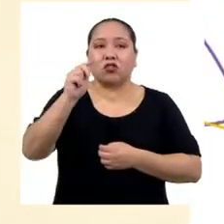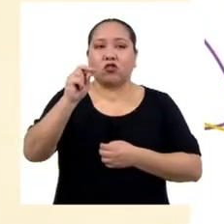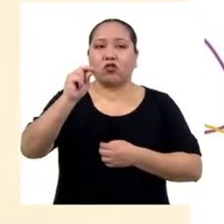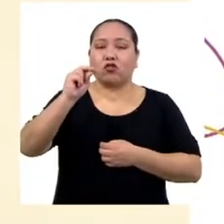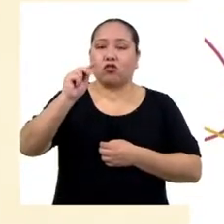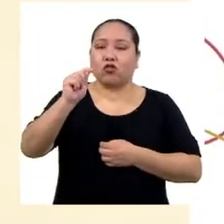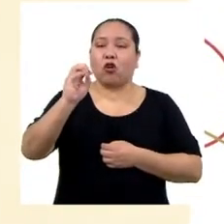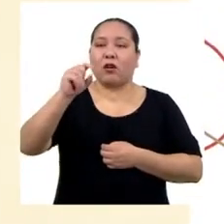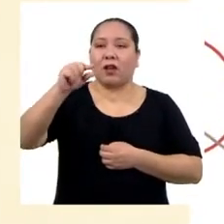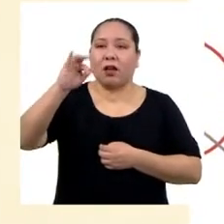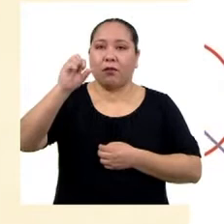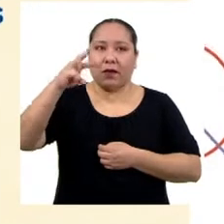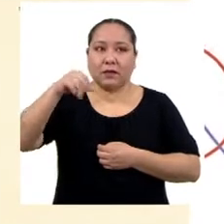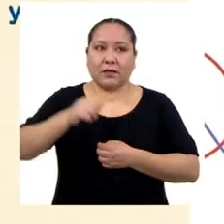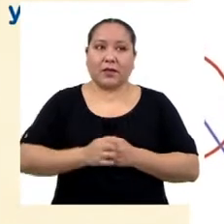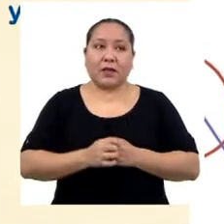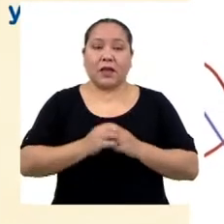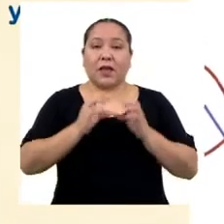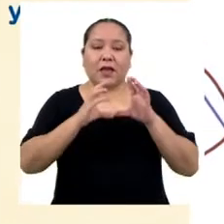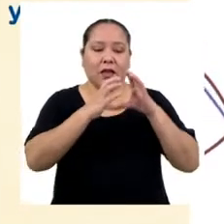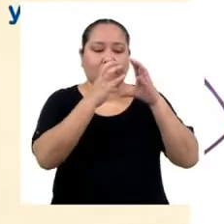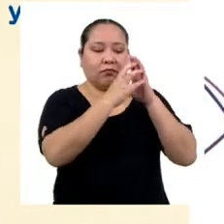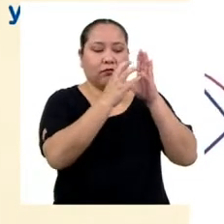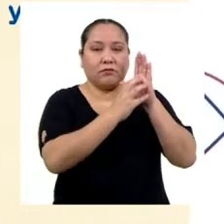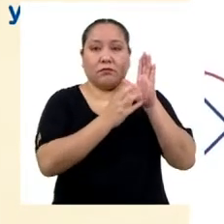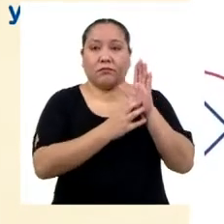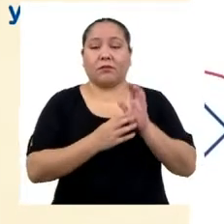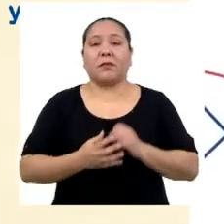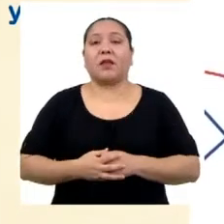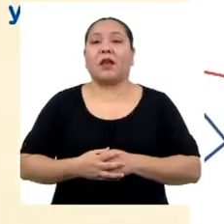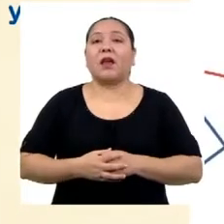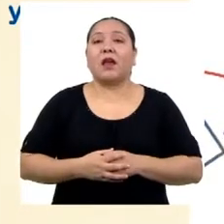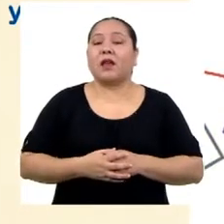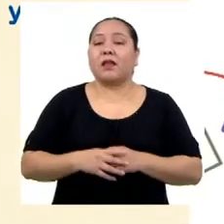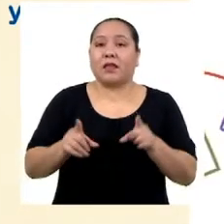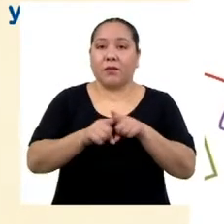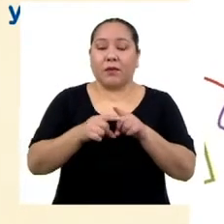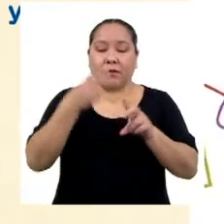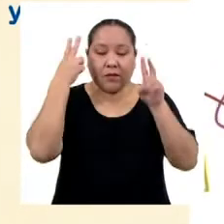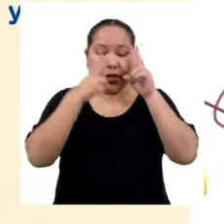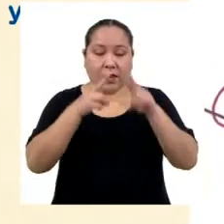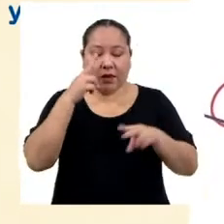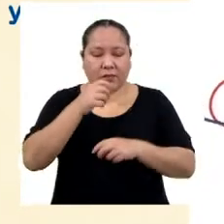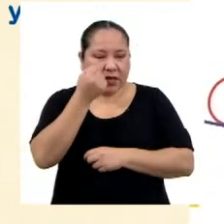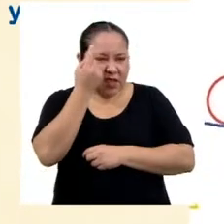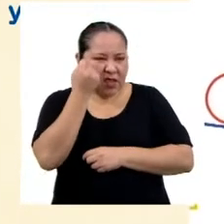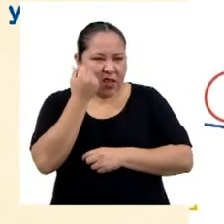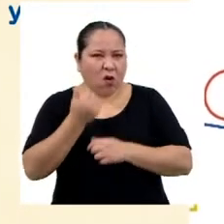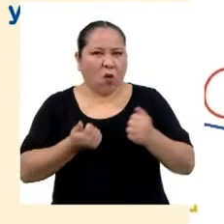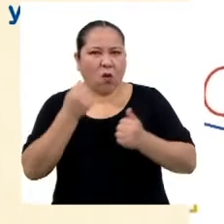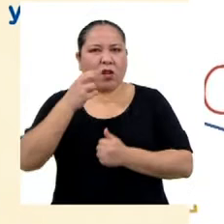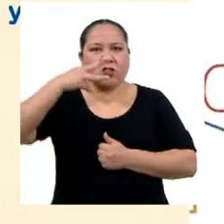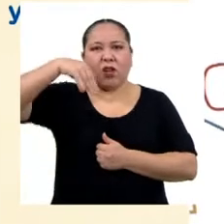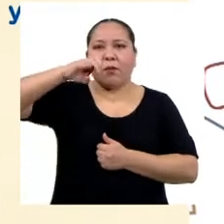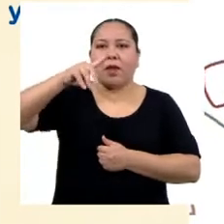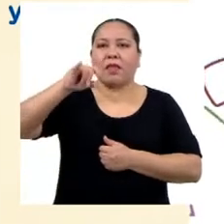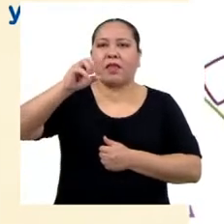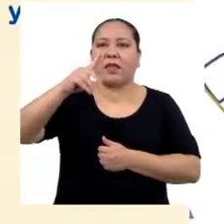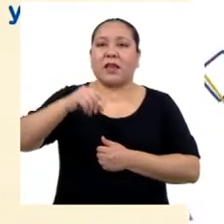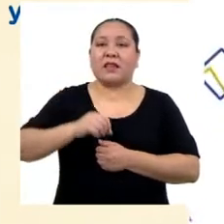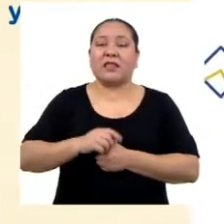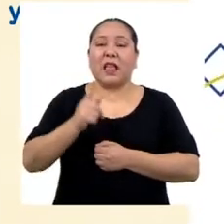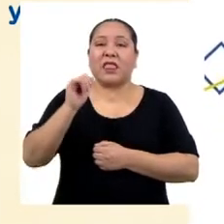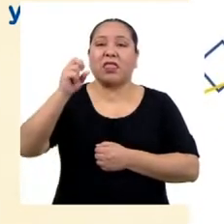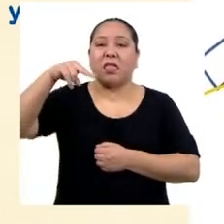frecuencia. 3. Determinaremos e interpretaremos las medidas de tendencia central para